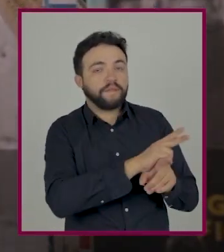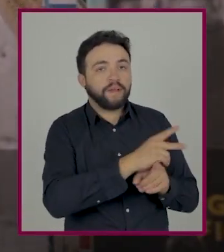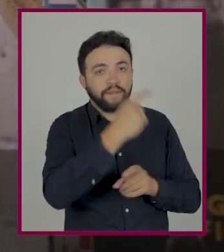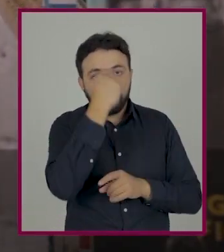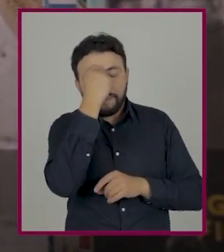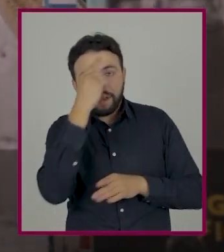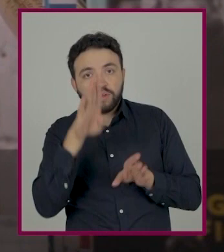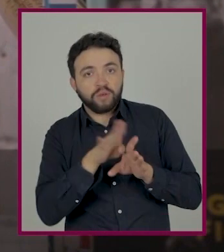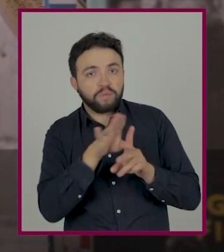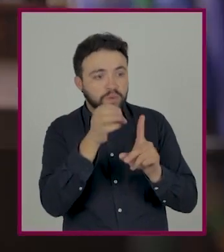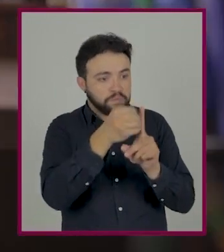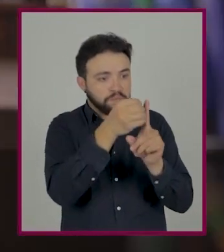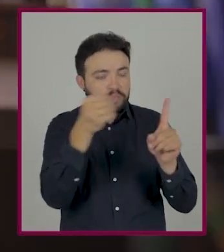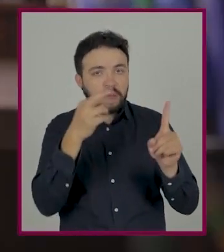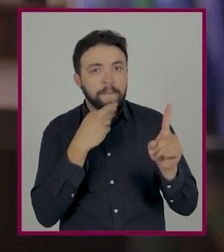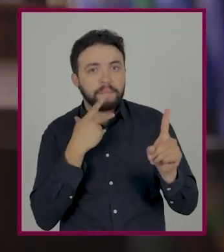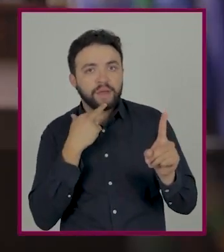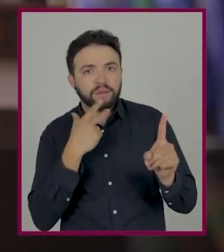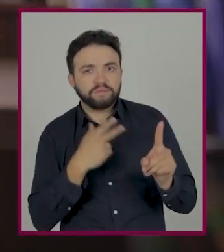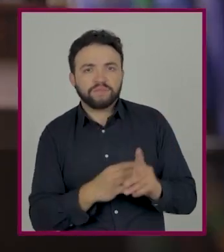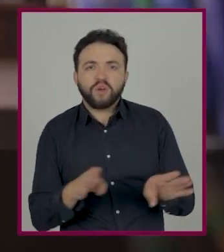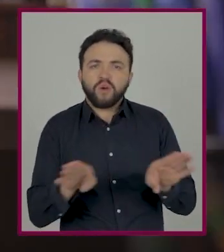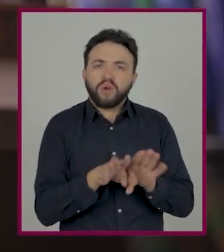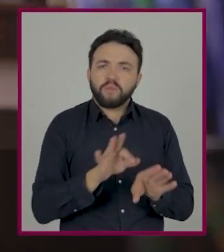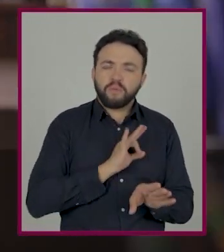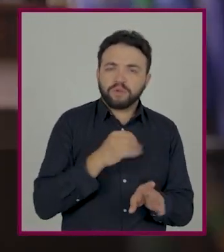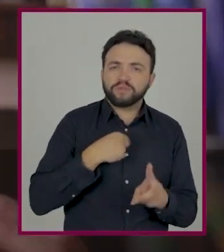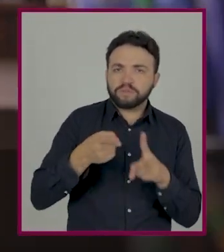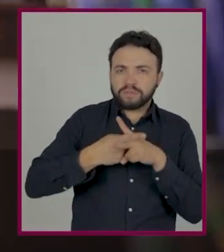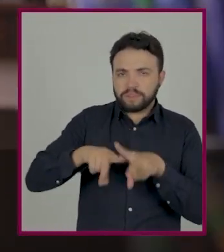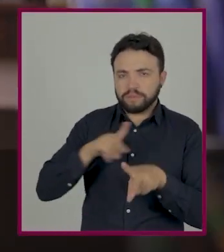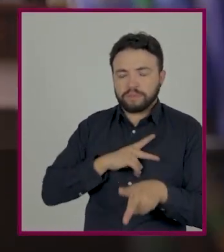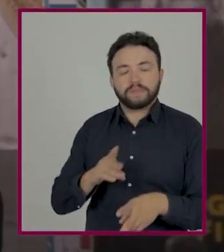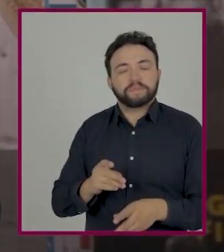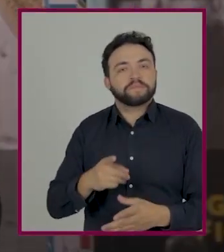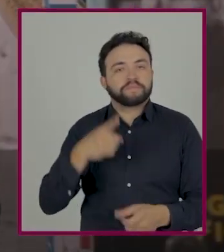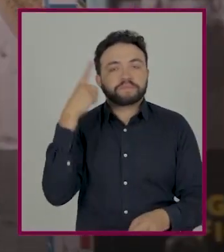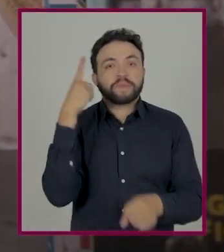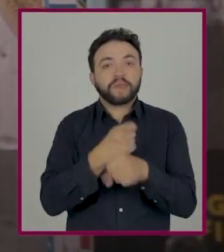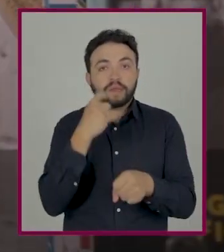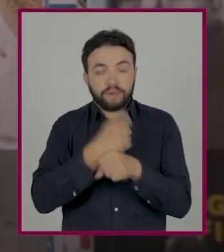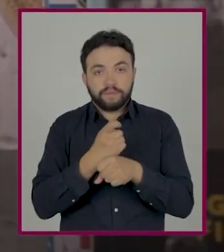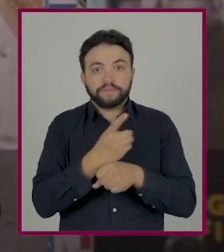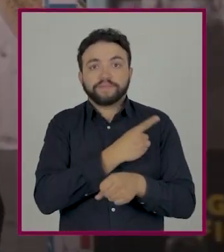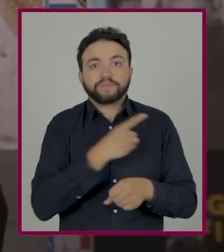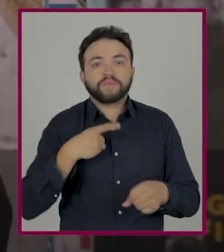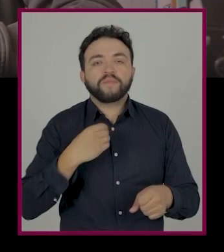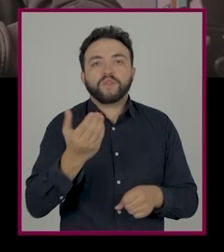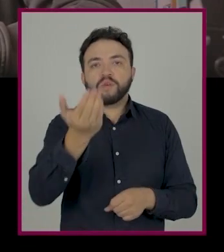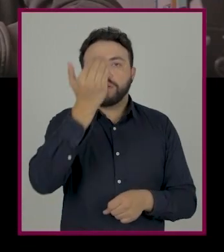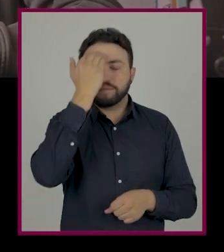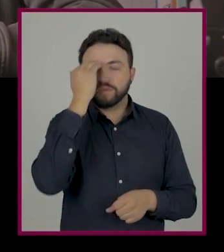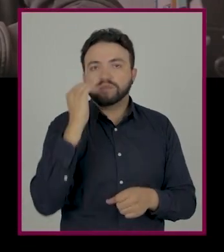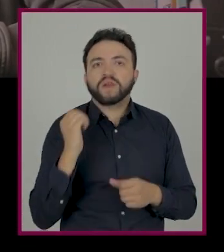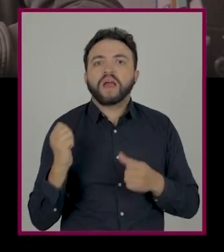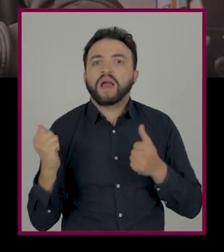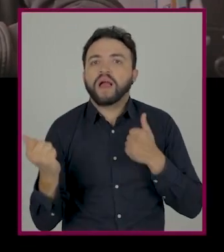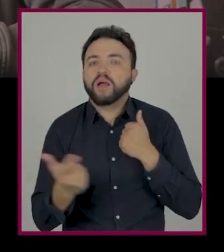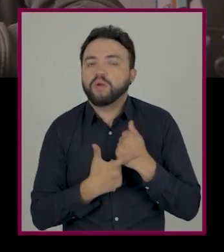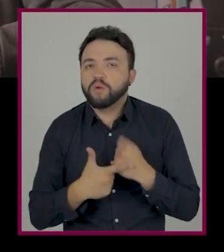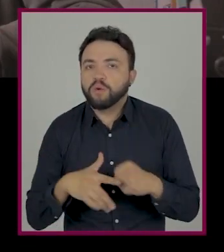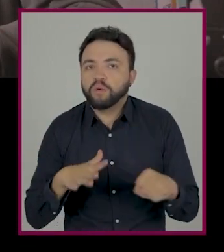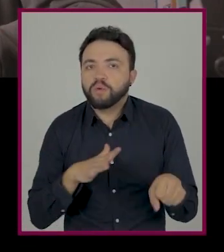un proceso? Exactamente, nos permiten verlo de forma lógica y ordenada. ¿Cómo puedo empezar a hacer la mía? Vamos por